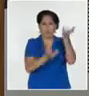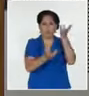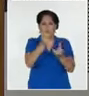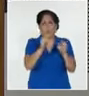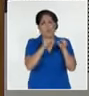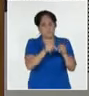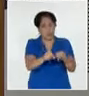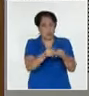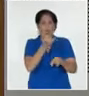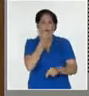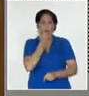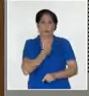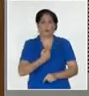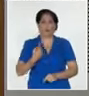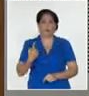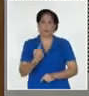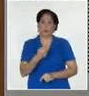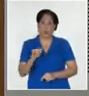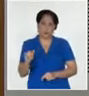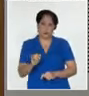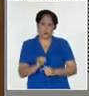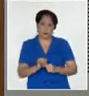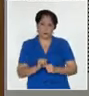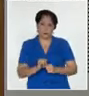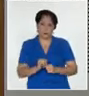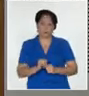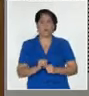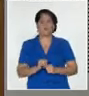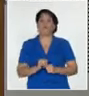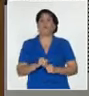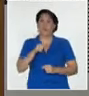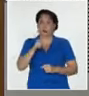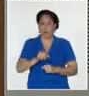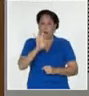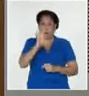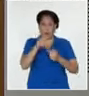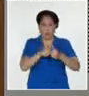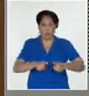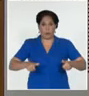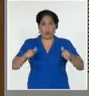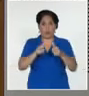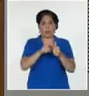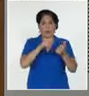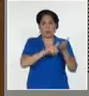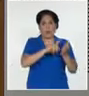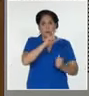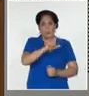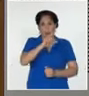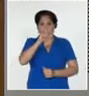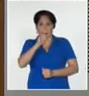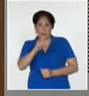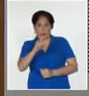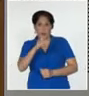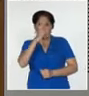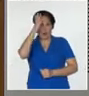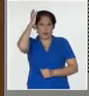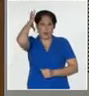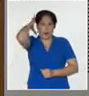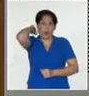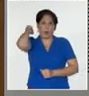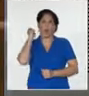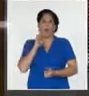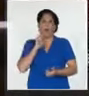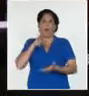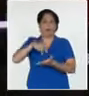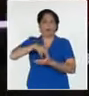de compatriotas. Como respuesta al llamado que en el 8º Congreso del partido hiciera nuestro general de ejército, Raúl